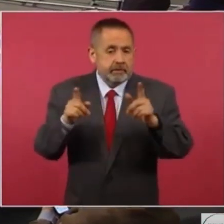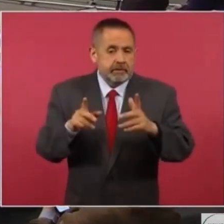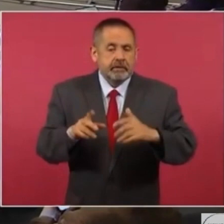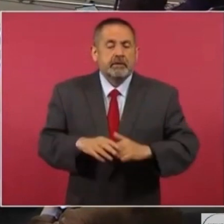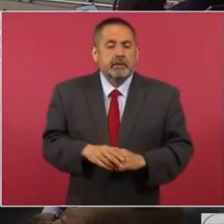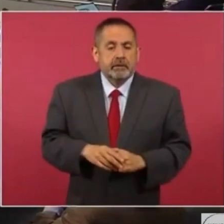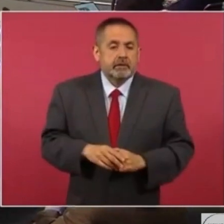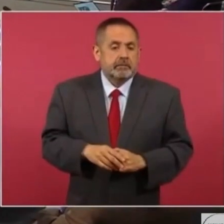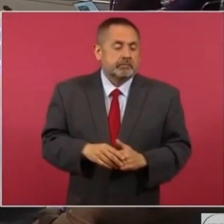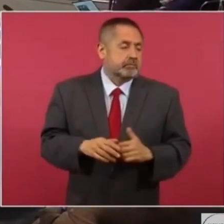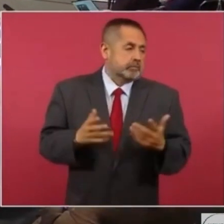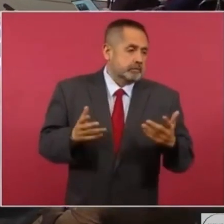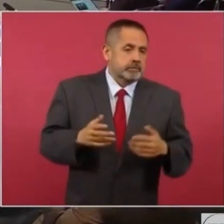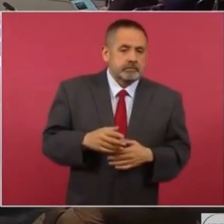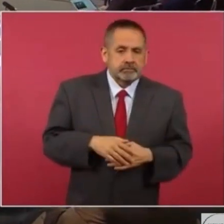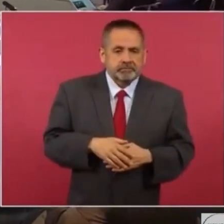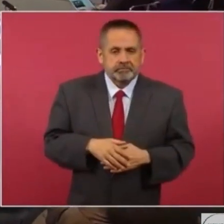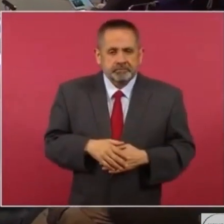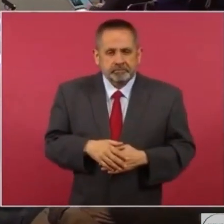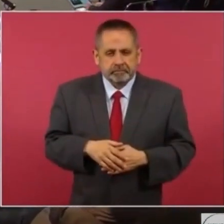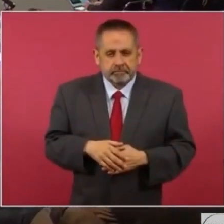Y la entrega de bloques